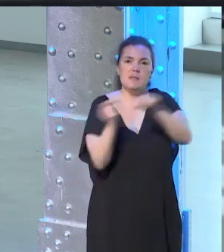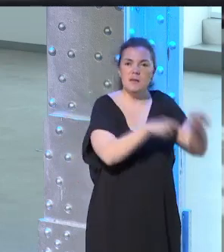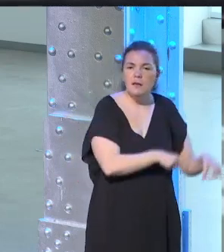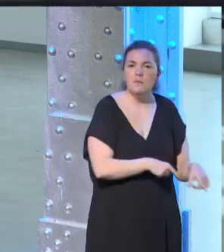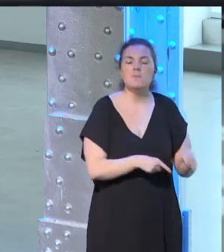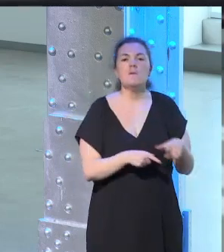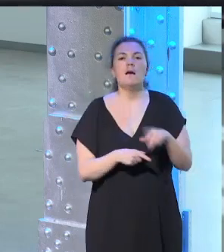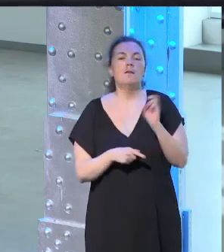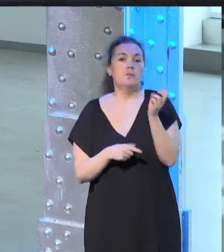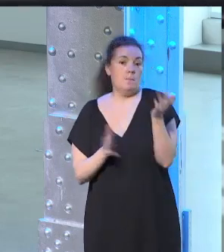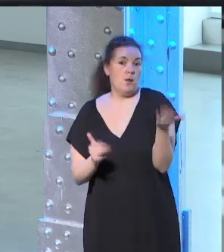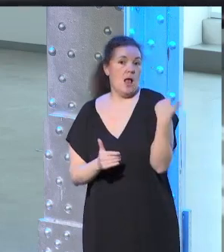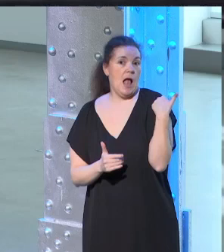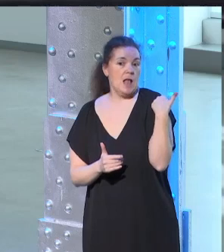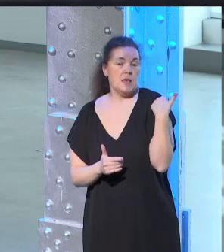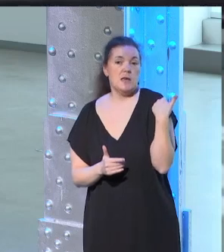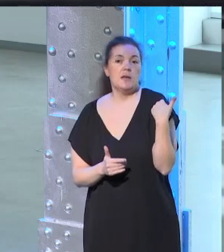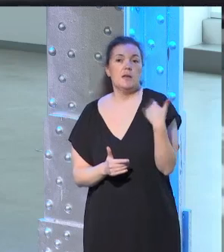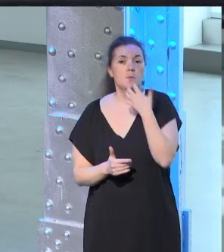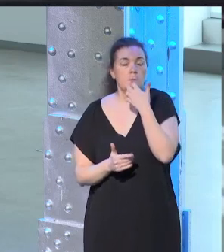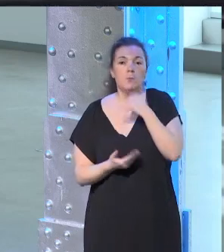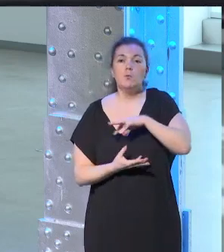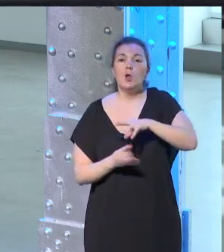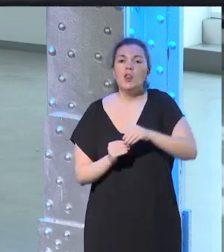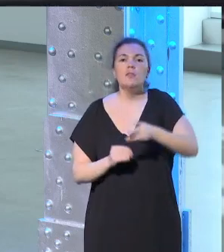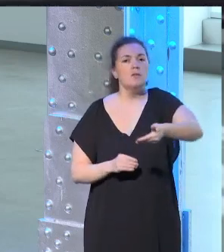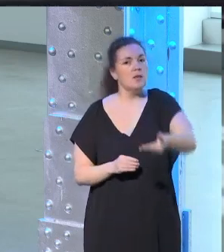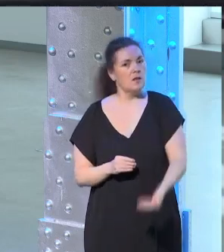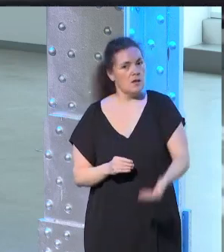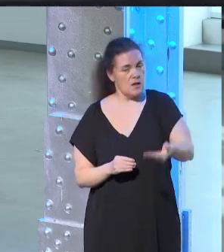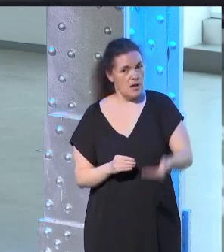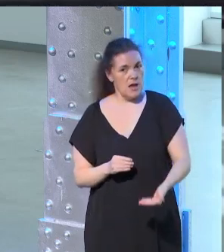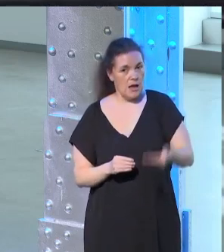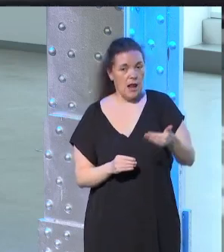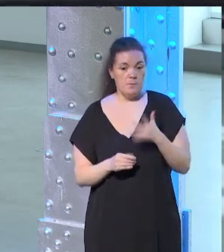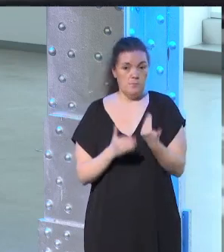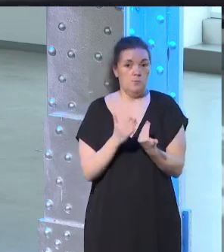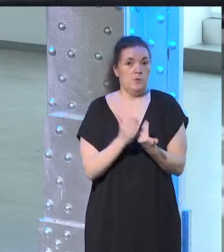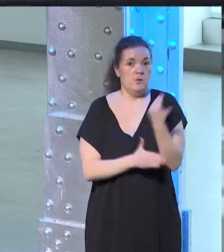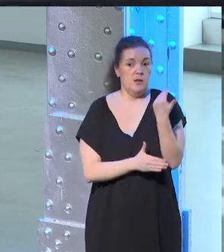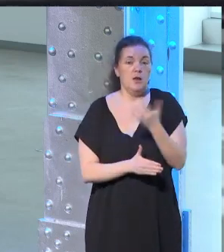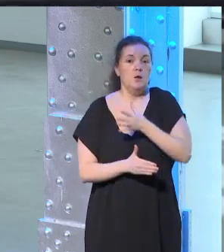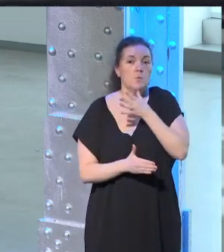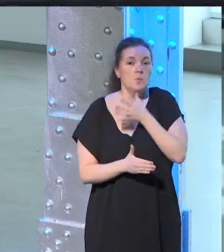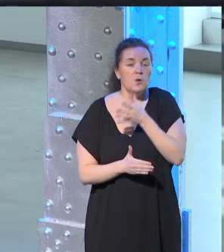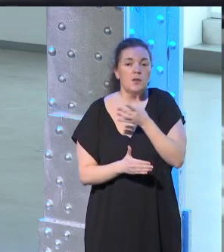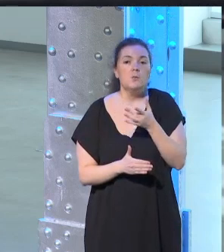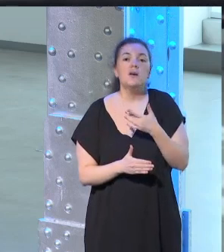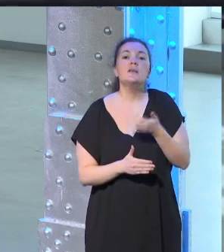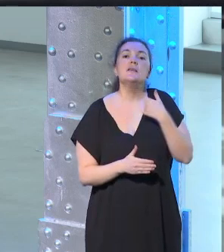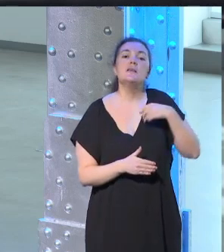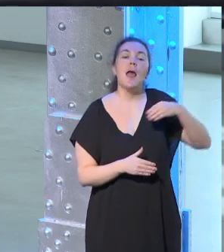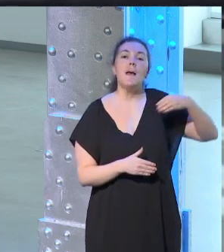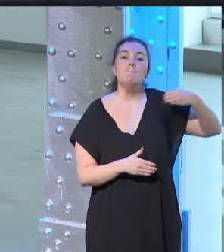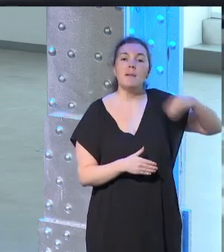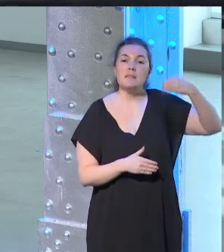etcétera, pero ayer mismo volvimos a tener noticias graves, yo leía en el periódico esta mañana, porque cada vez que interviene el presidente de los Estados